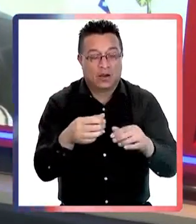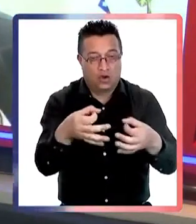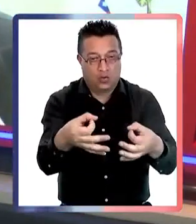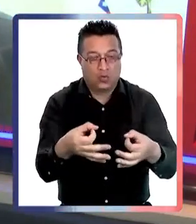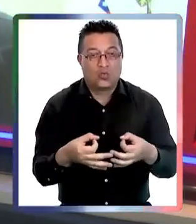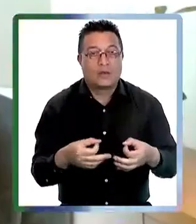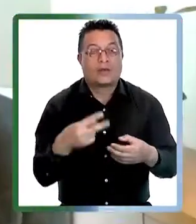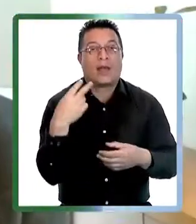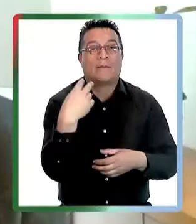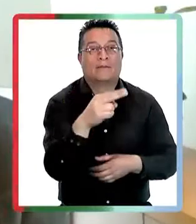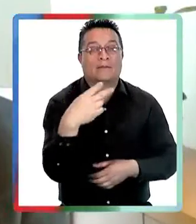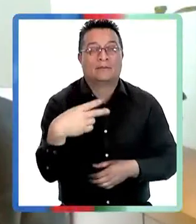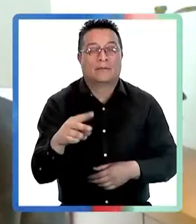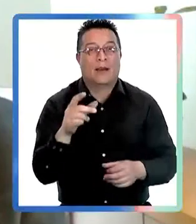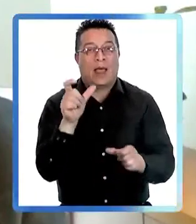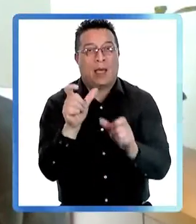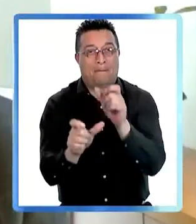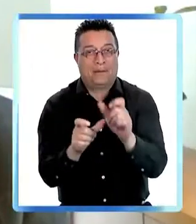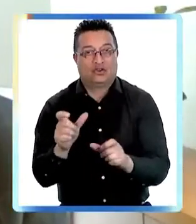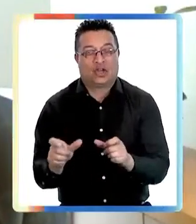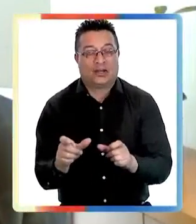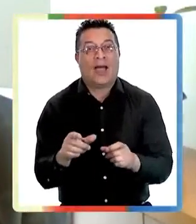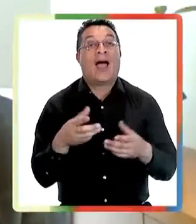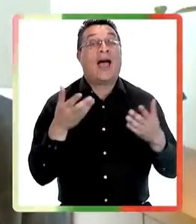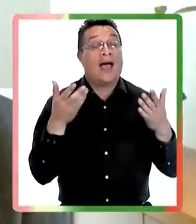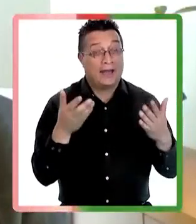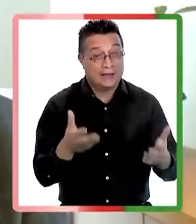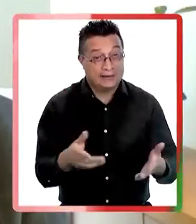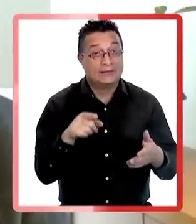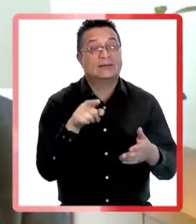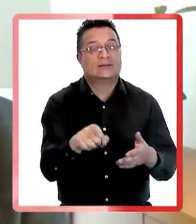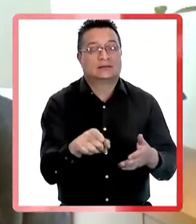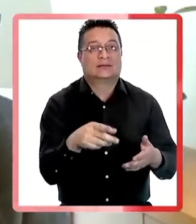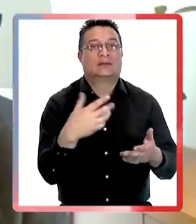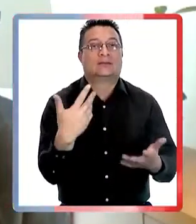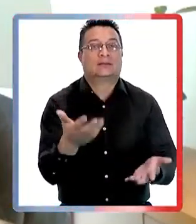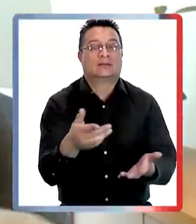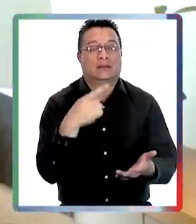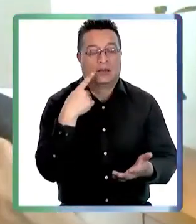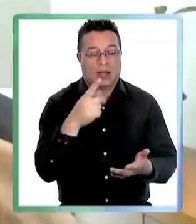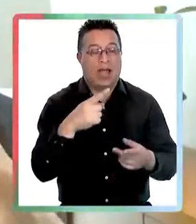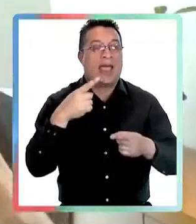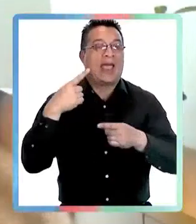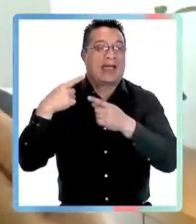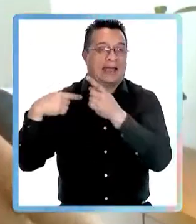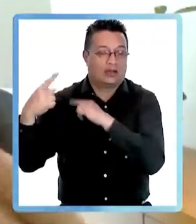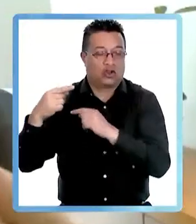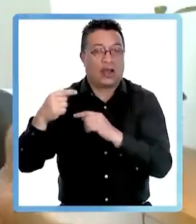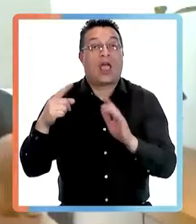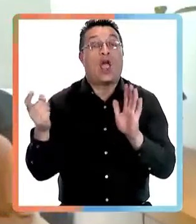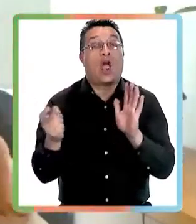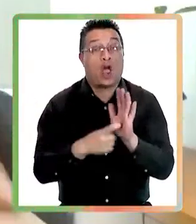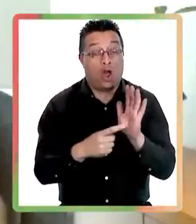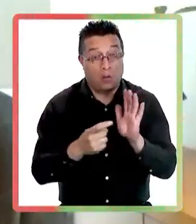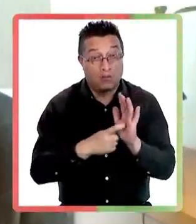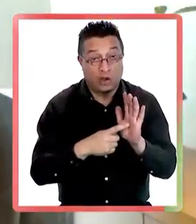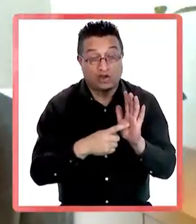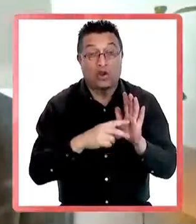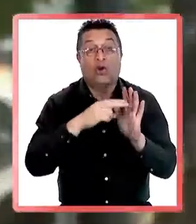las cuentas de las personas y va a ir dando cuenta de lo que el historial